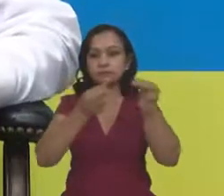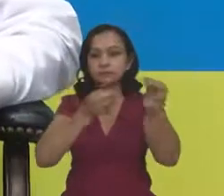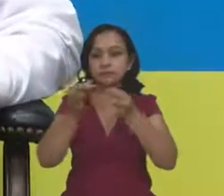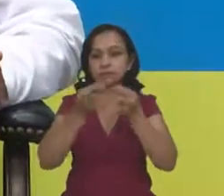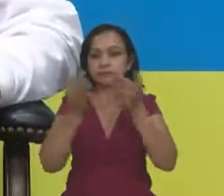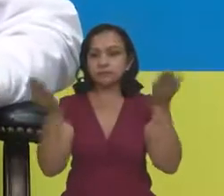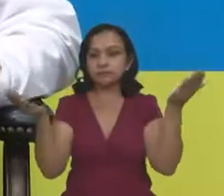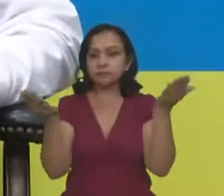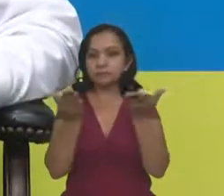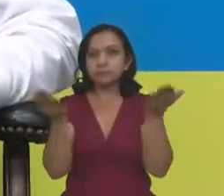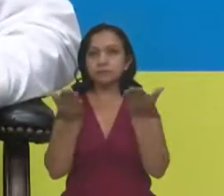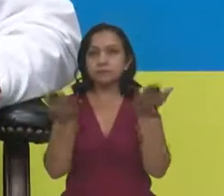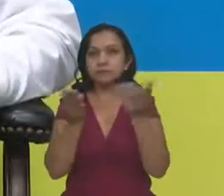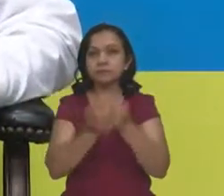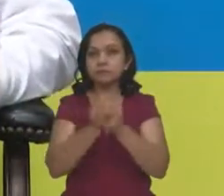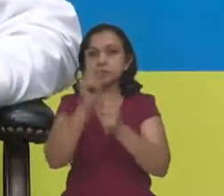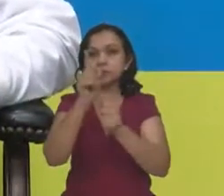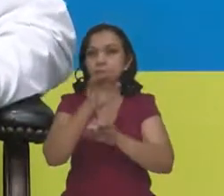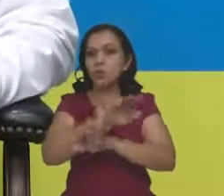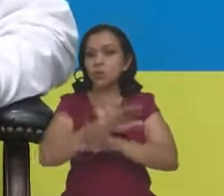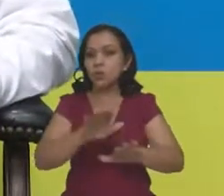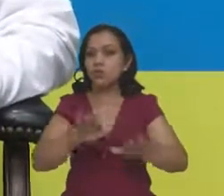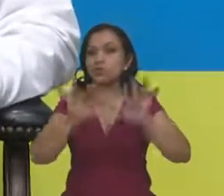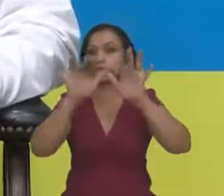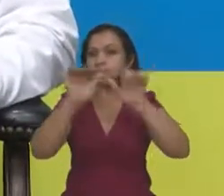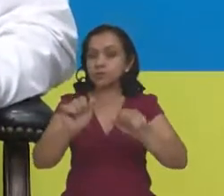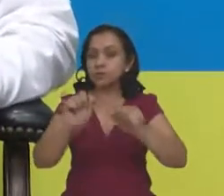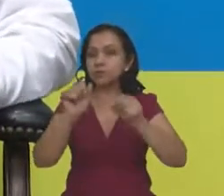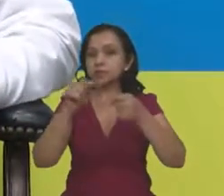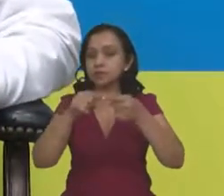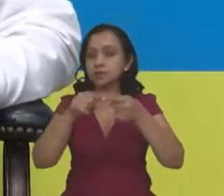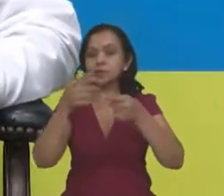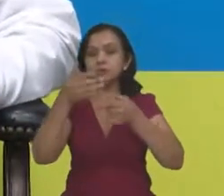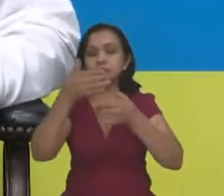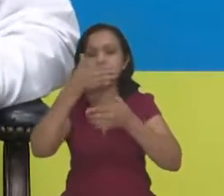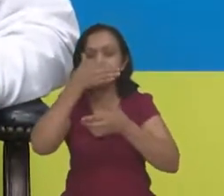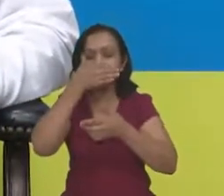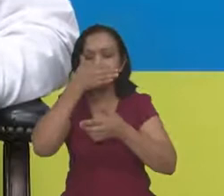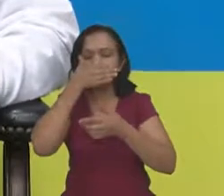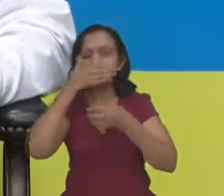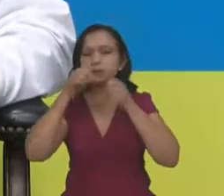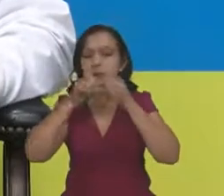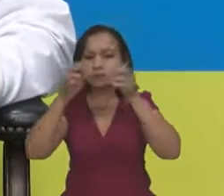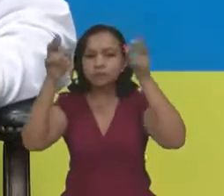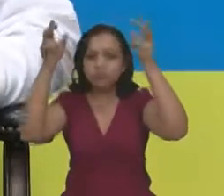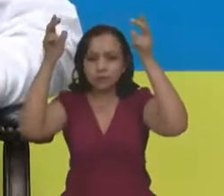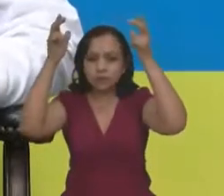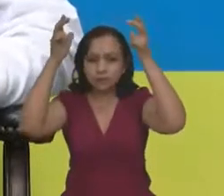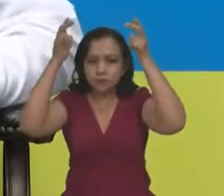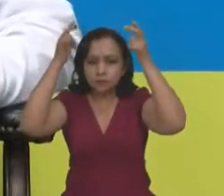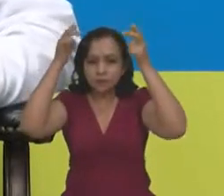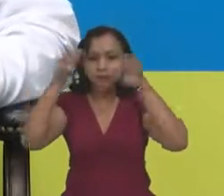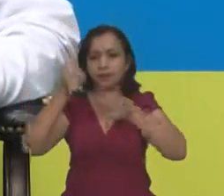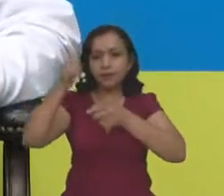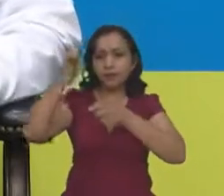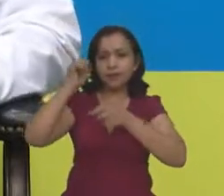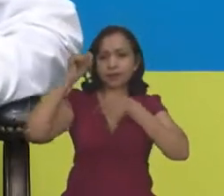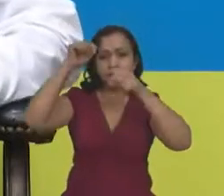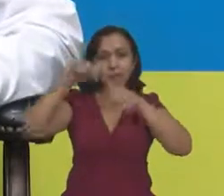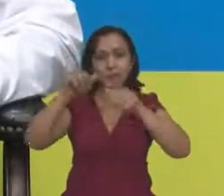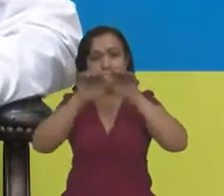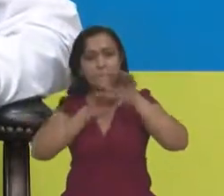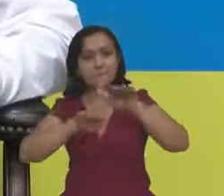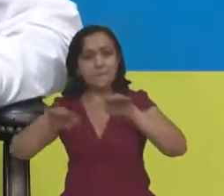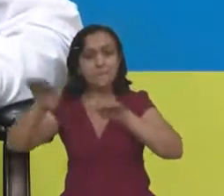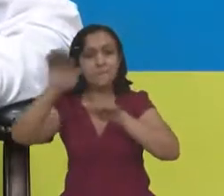o el último reporte actualizado sobre el coronavirus. Ella habla que ya de ayer hasta hoy aumentó el